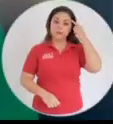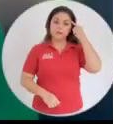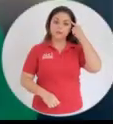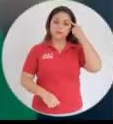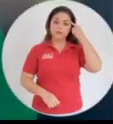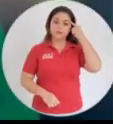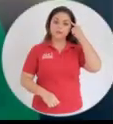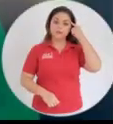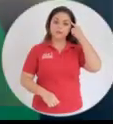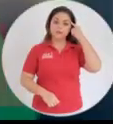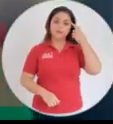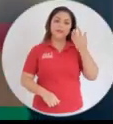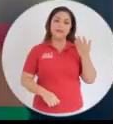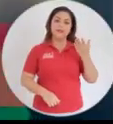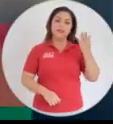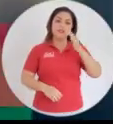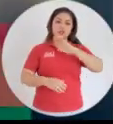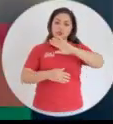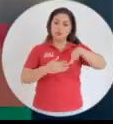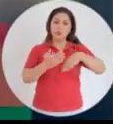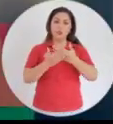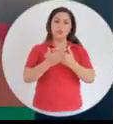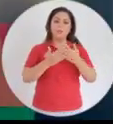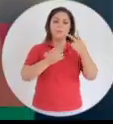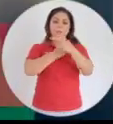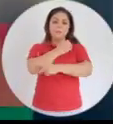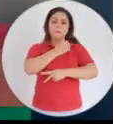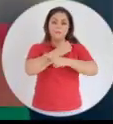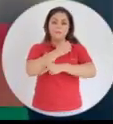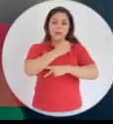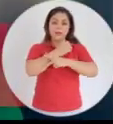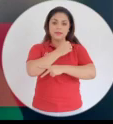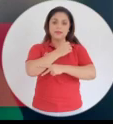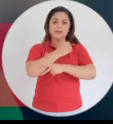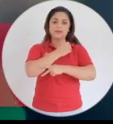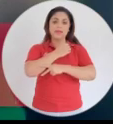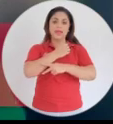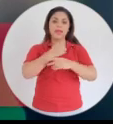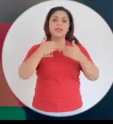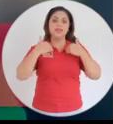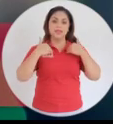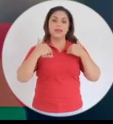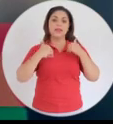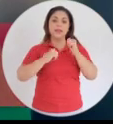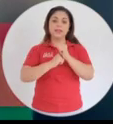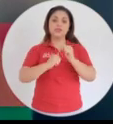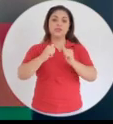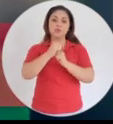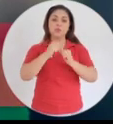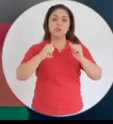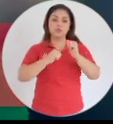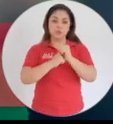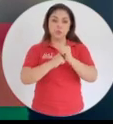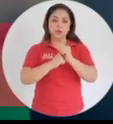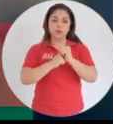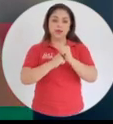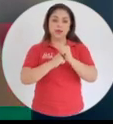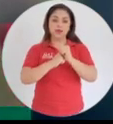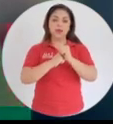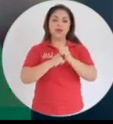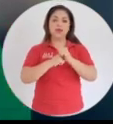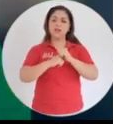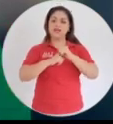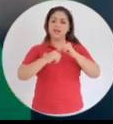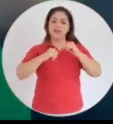Yo considero que todos nuestros países tienen estructuras heredadas